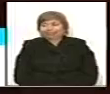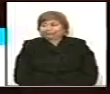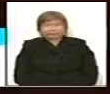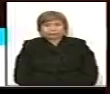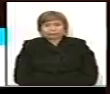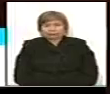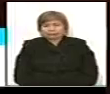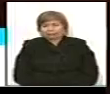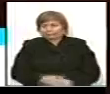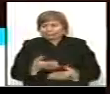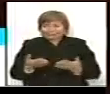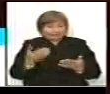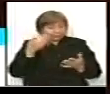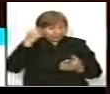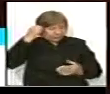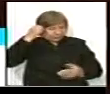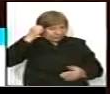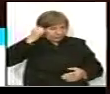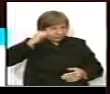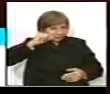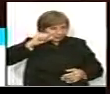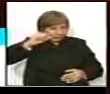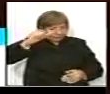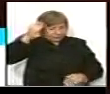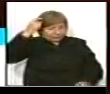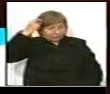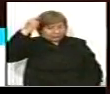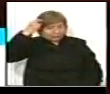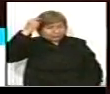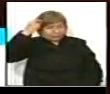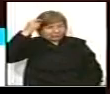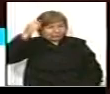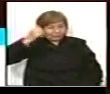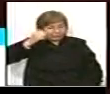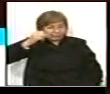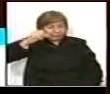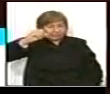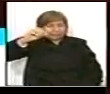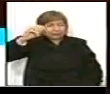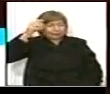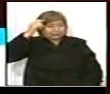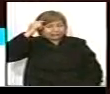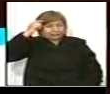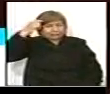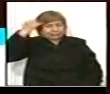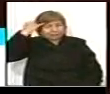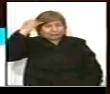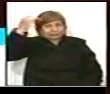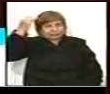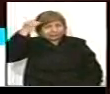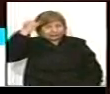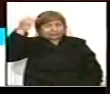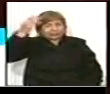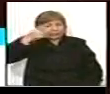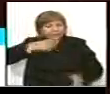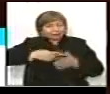¿No? Entonces, primero viajan en el tiempo, ya imaginándose todo lo que van a